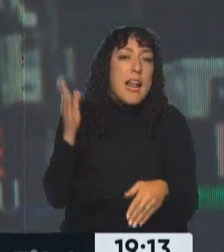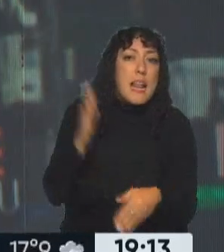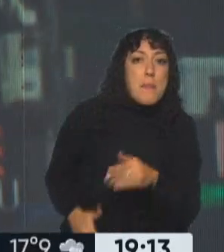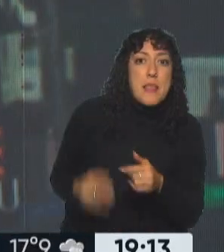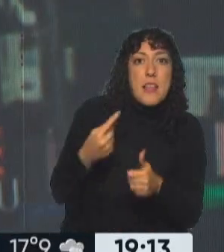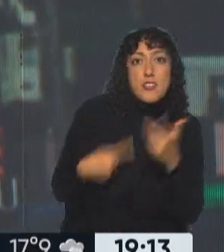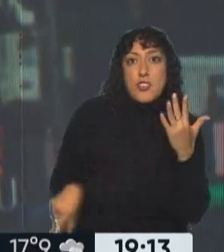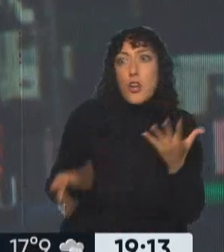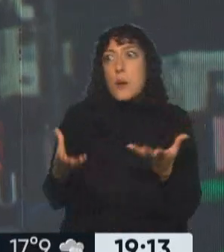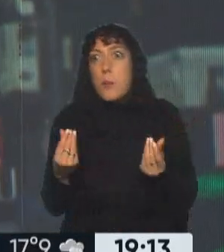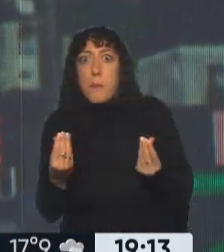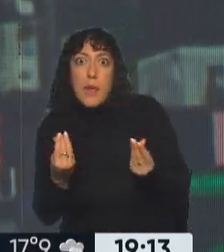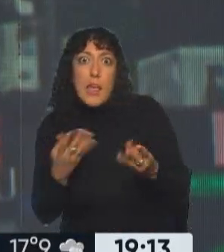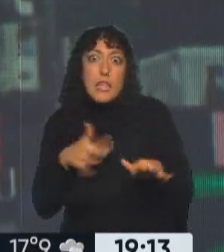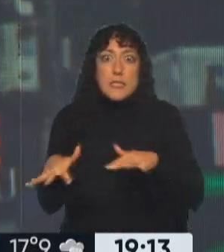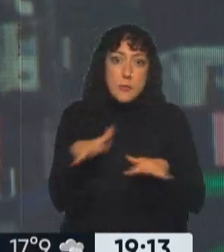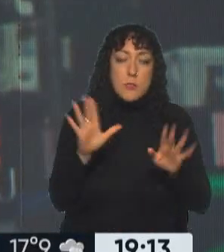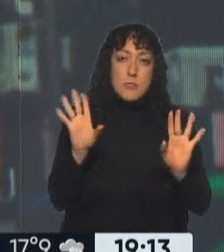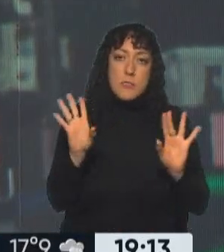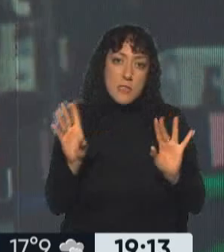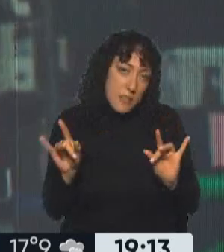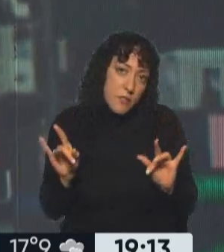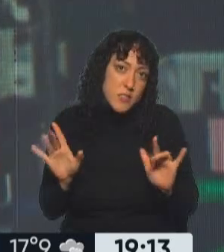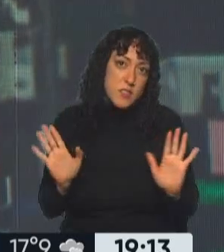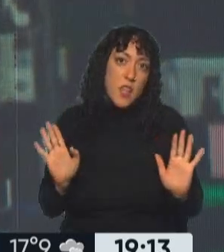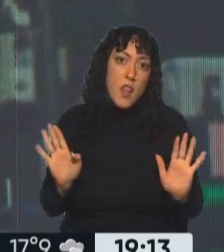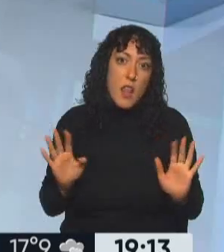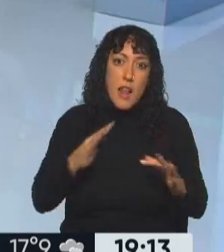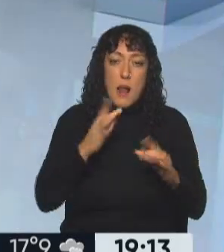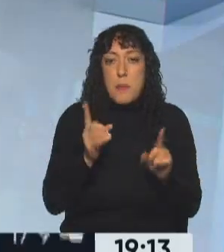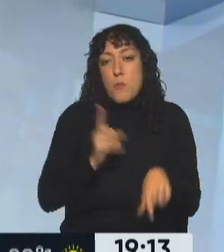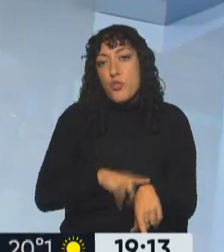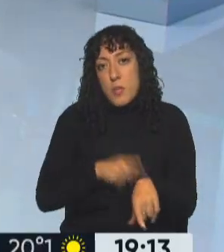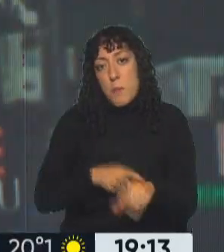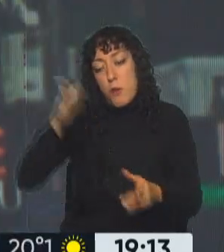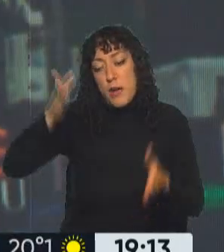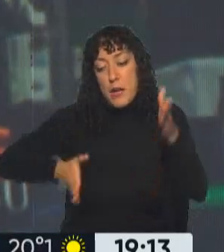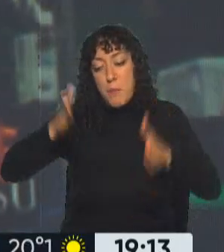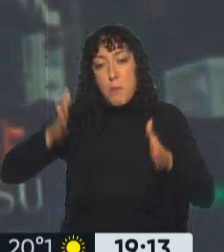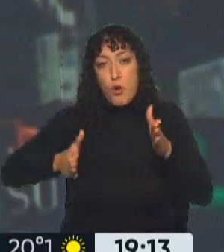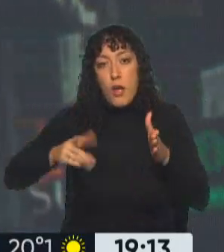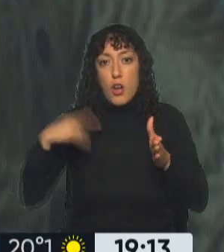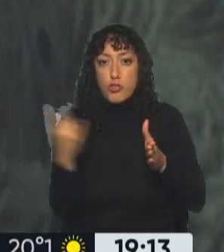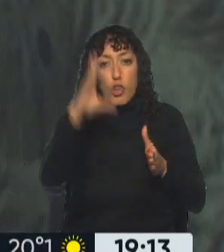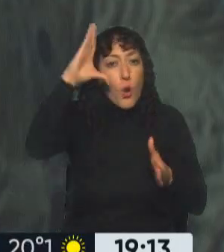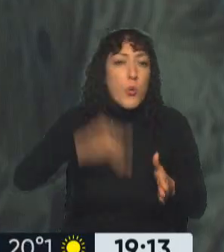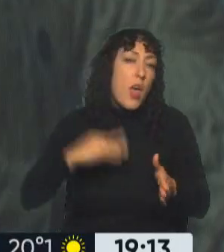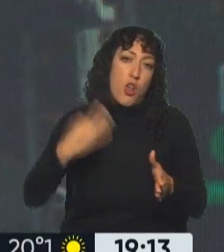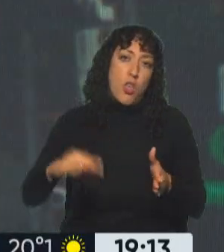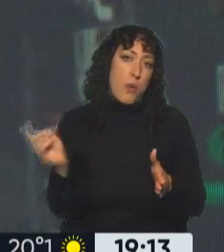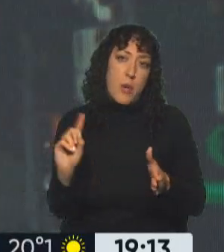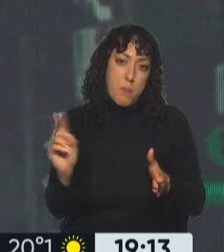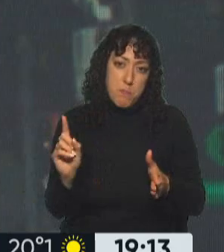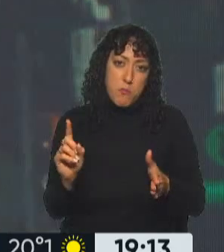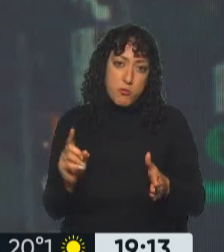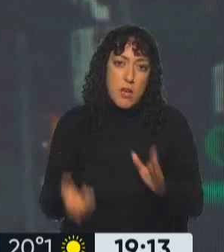por supuesto, y un momento tan difícil a nivel global, pero a la vez un tiempo en el cual no deberíamos olvidar esto, ¿no, Leticia? Sí. De lo